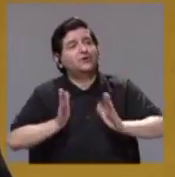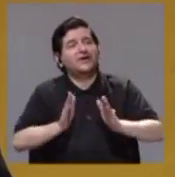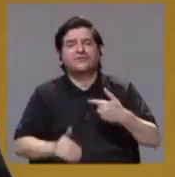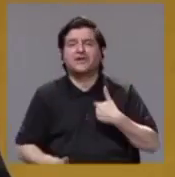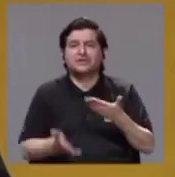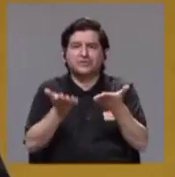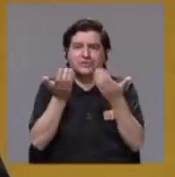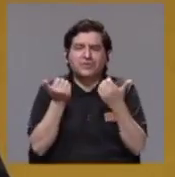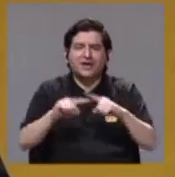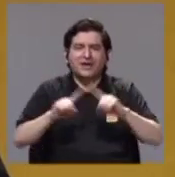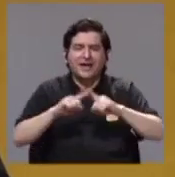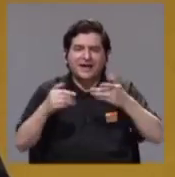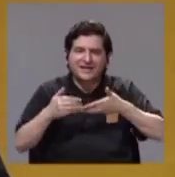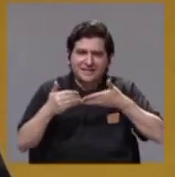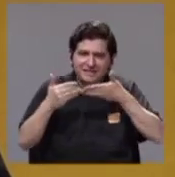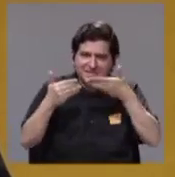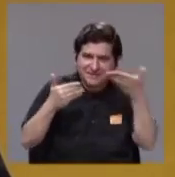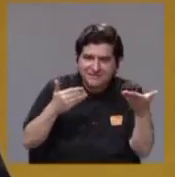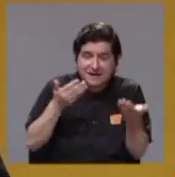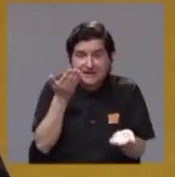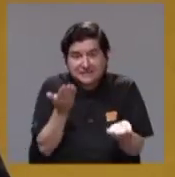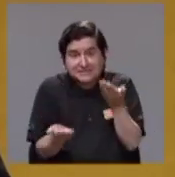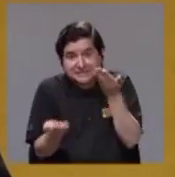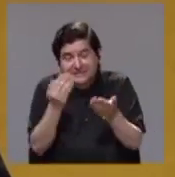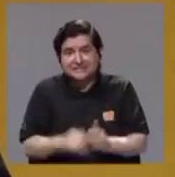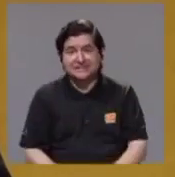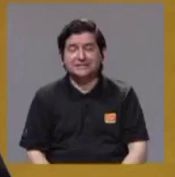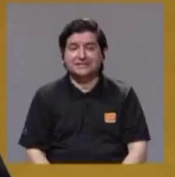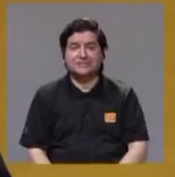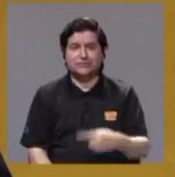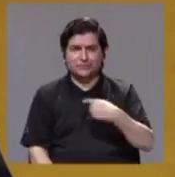Si yo volviera a nacer, me gustaría en muchas cosas